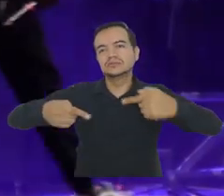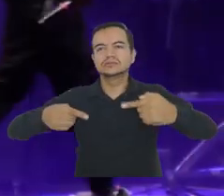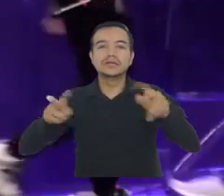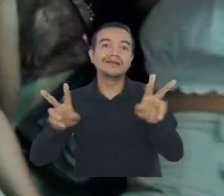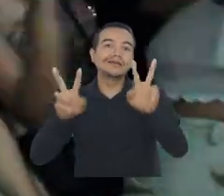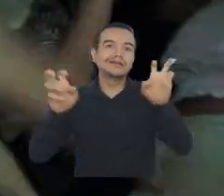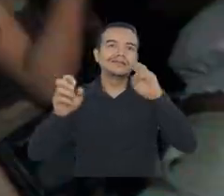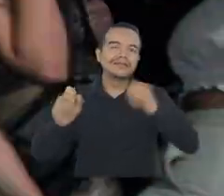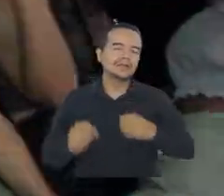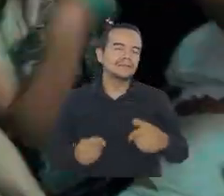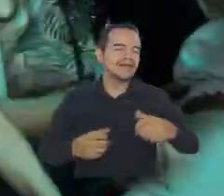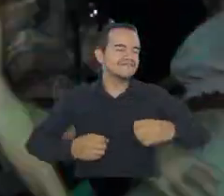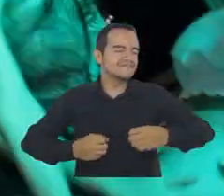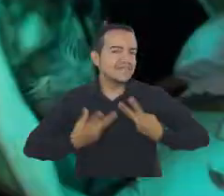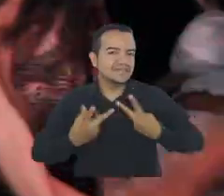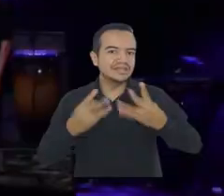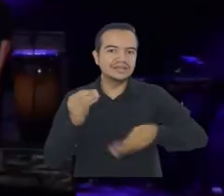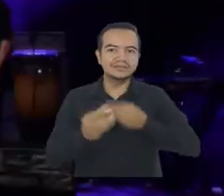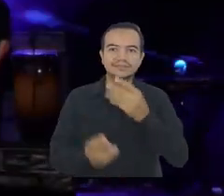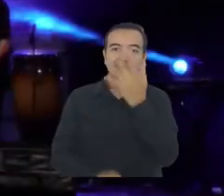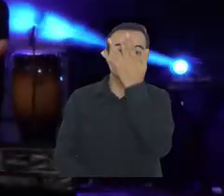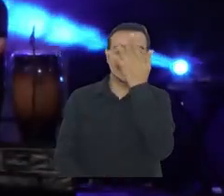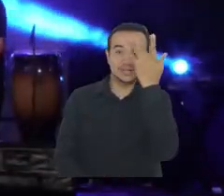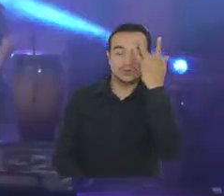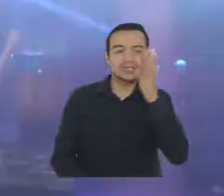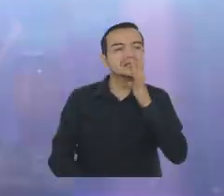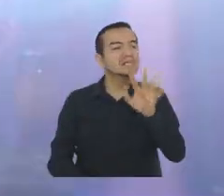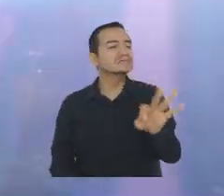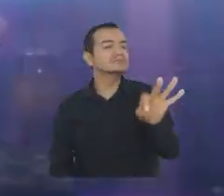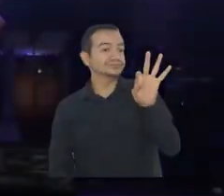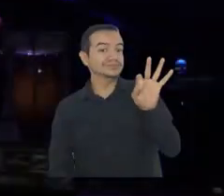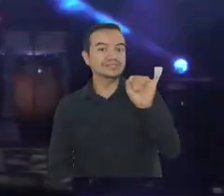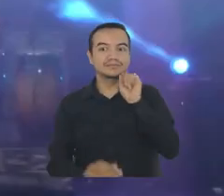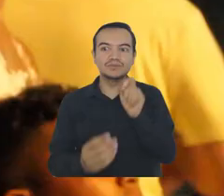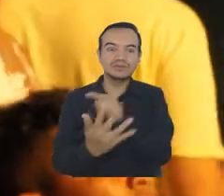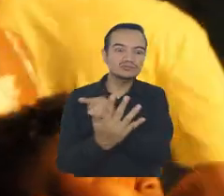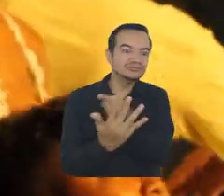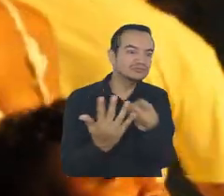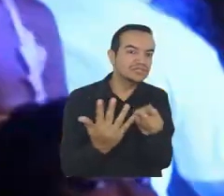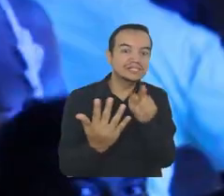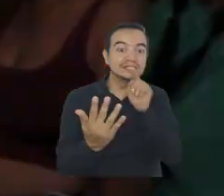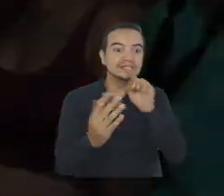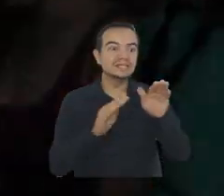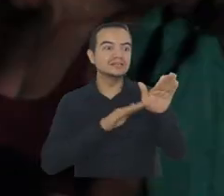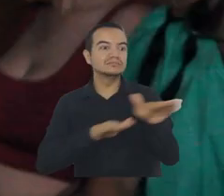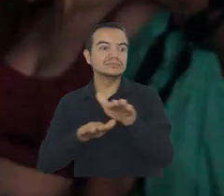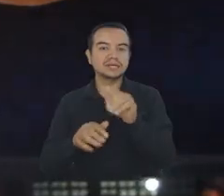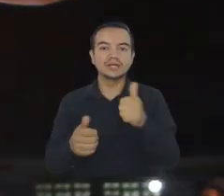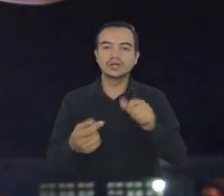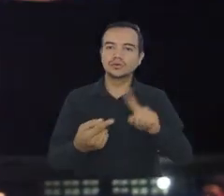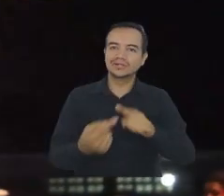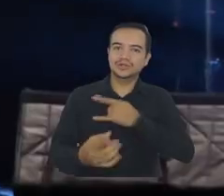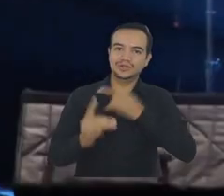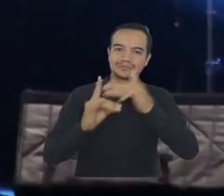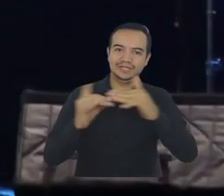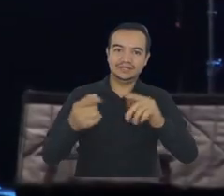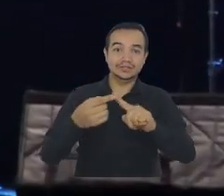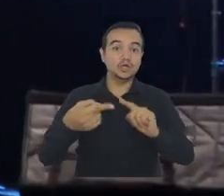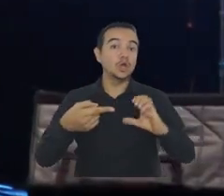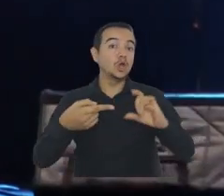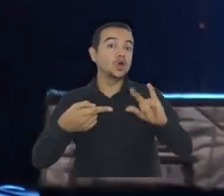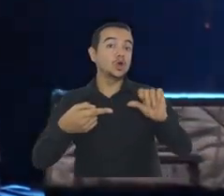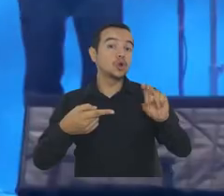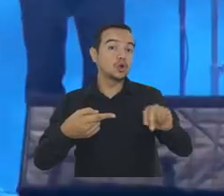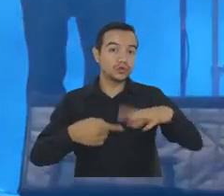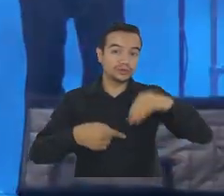participantes rimaron por la vida y la salud mental. El ganador fue elegido entre los finalistas representantes de Unimagdalena,